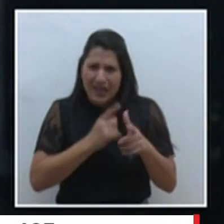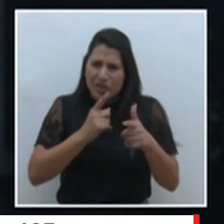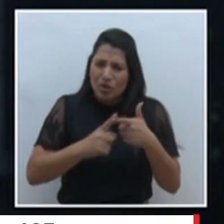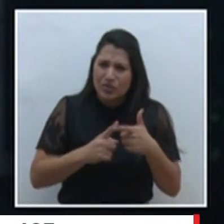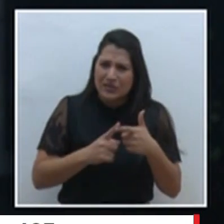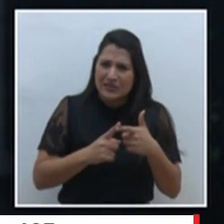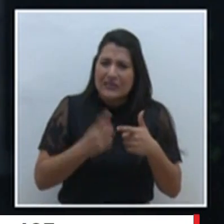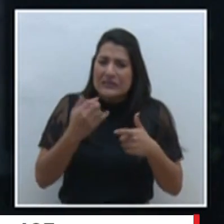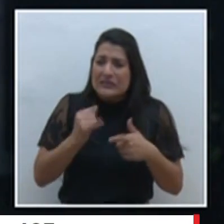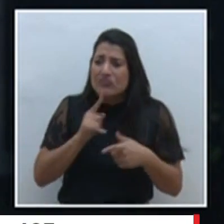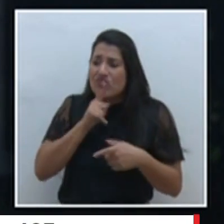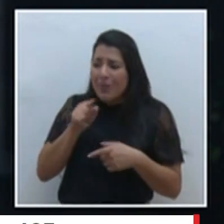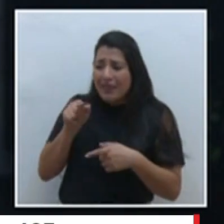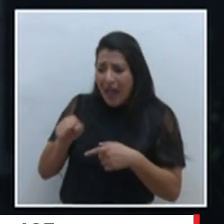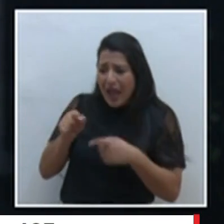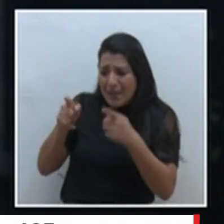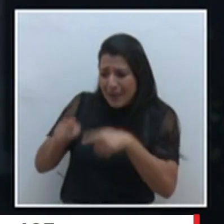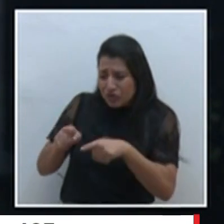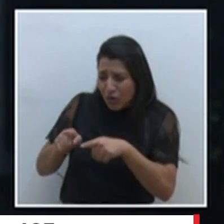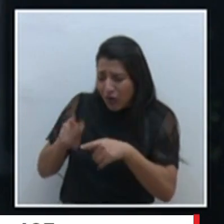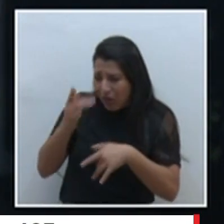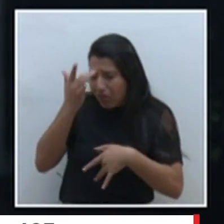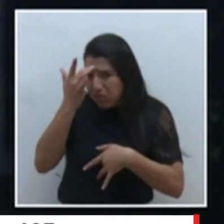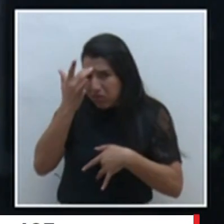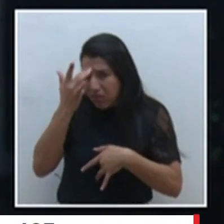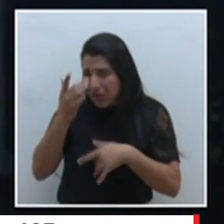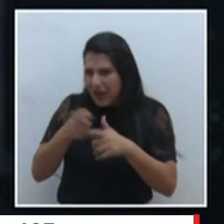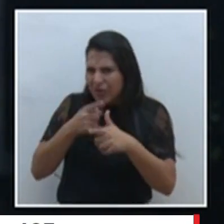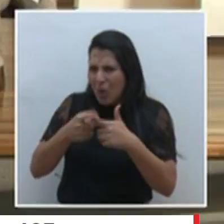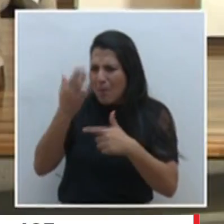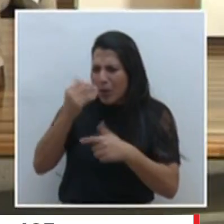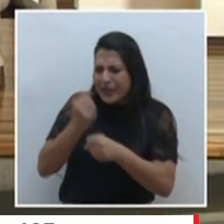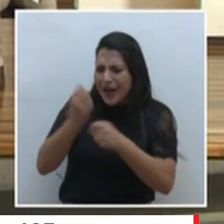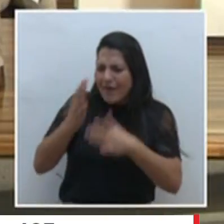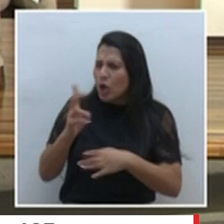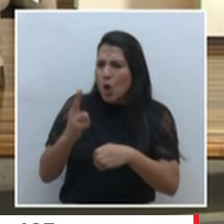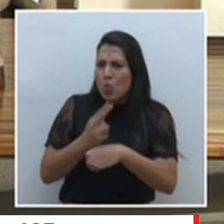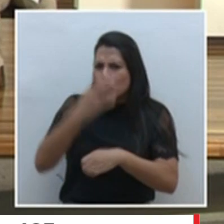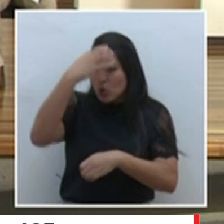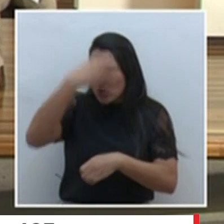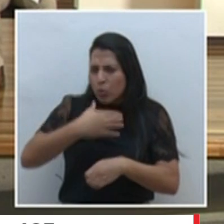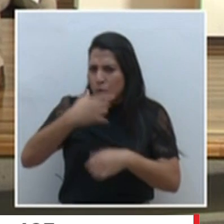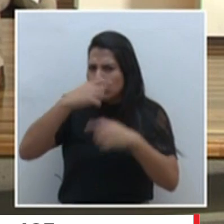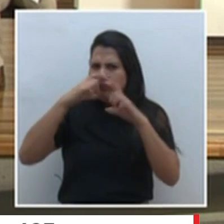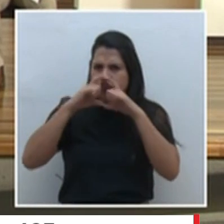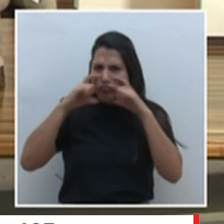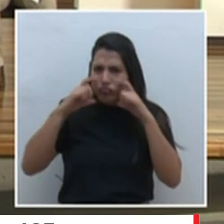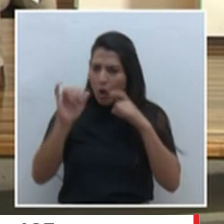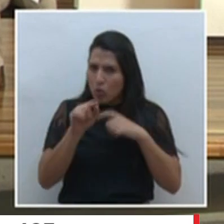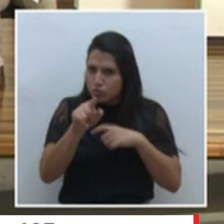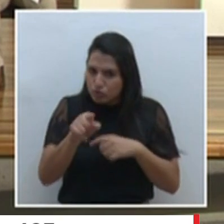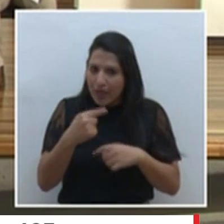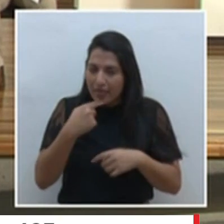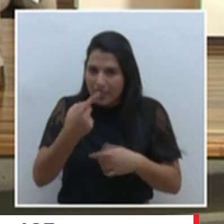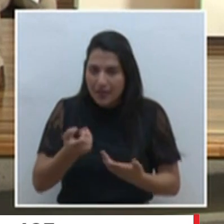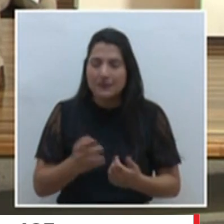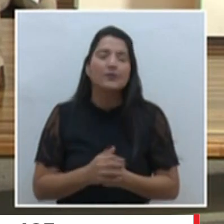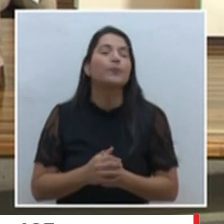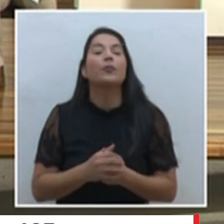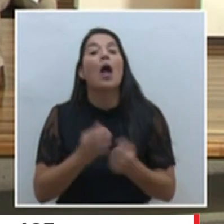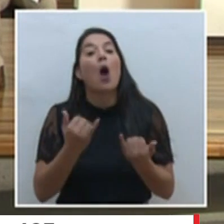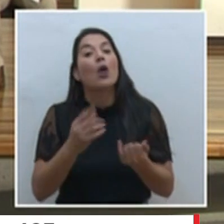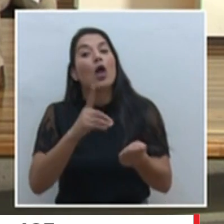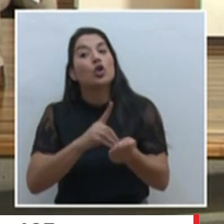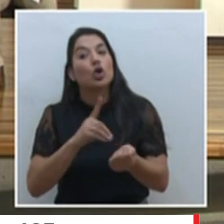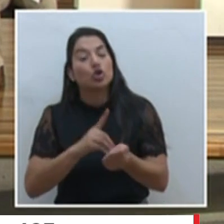que ustedes han dispuesto para el resguardo de los pacientes. Gracias, Jessica. Doctor Salas, Ministro de Salud, y de inmediato el doctor